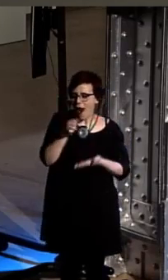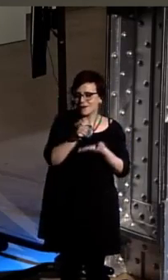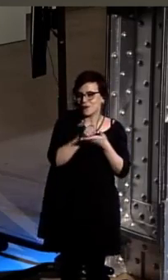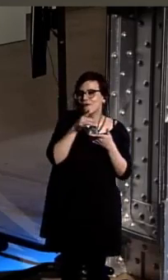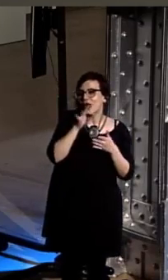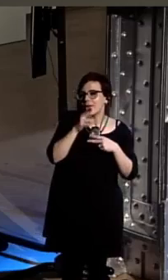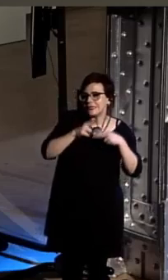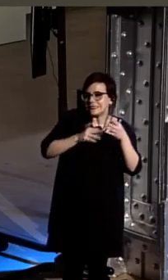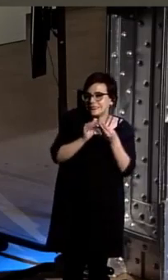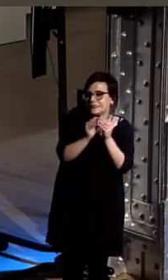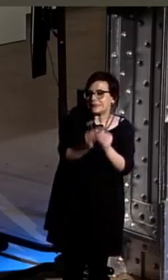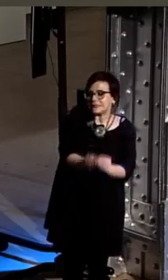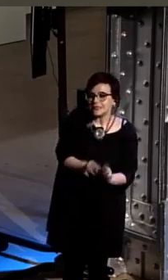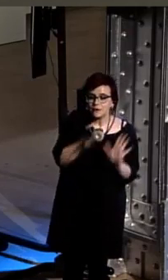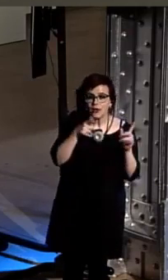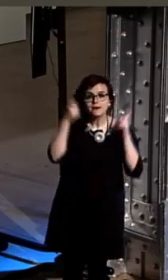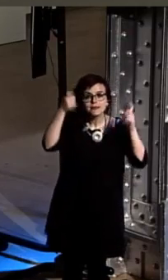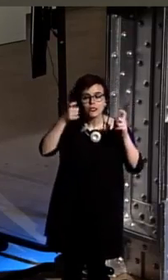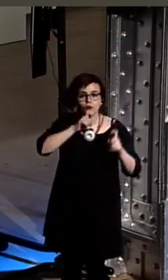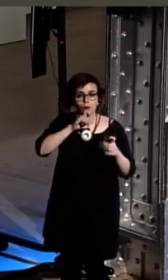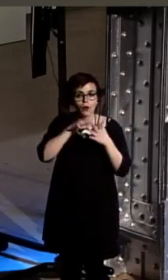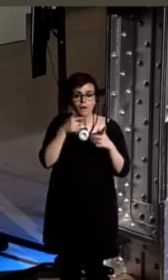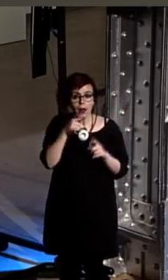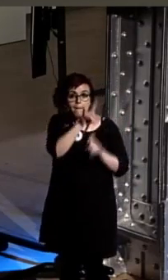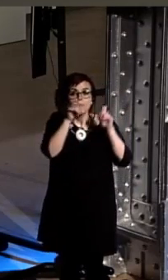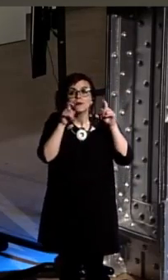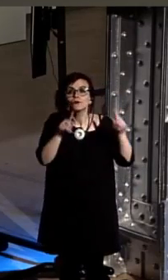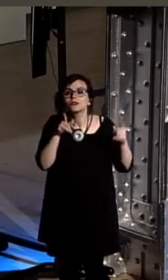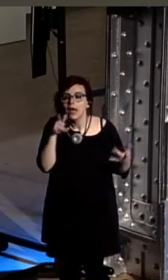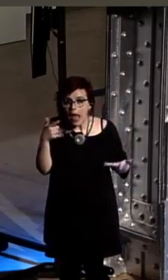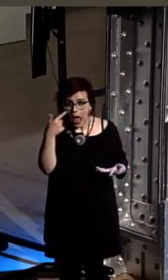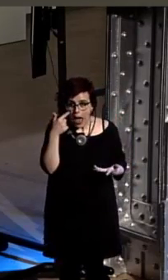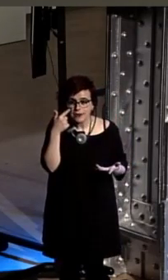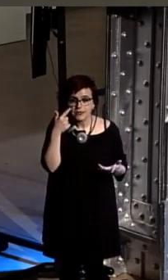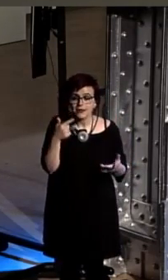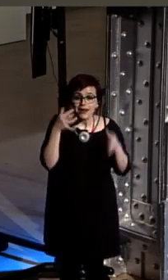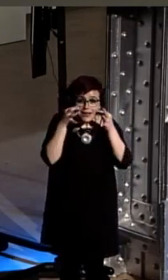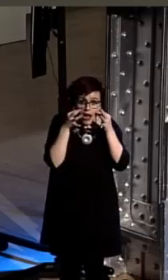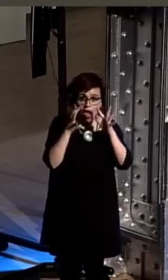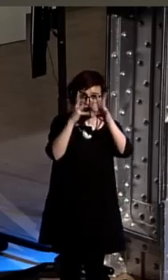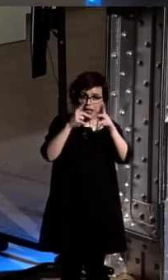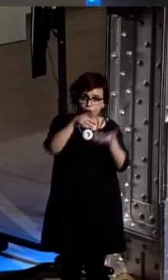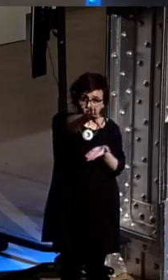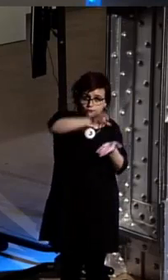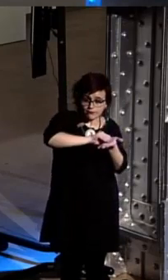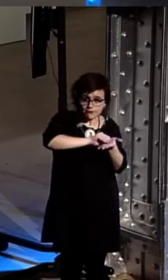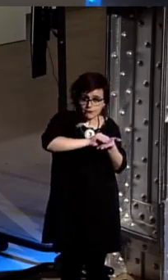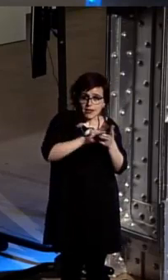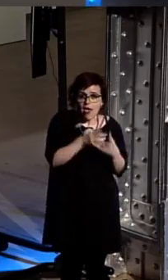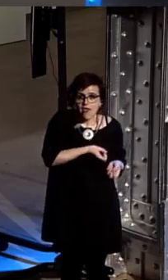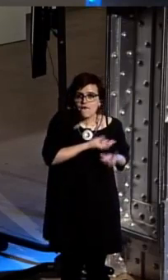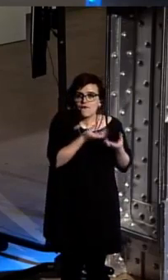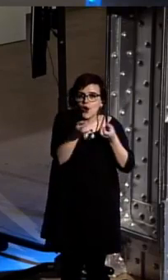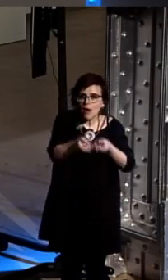mismo, pero ahora mismo estamos intentando abordar cómo responder a esa pregunta, cómo podemos hacer una interpretación y un buen uso de esa información